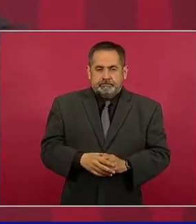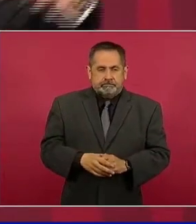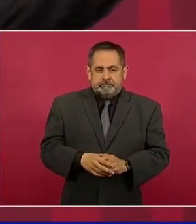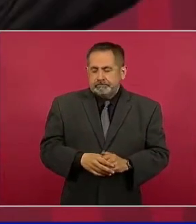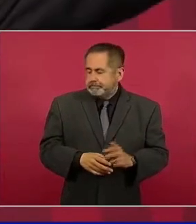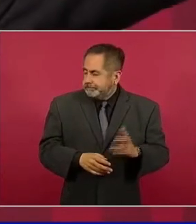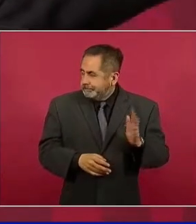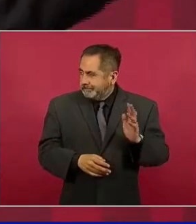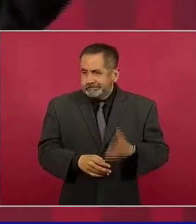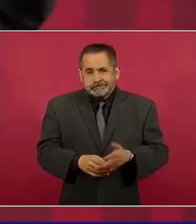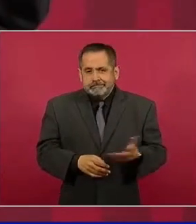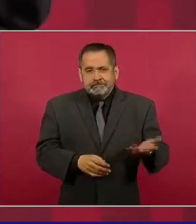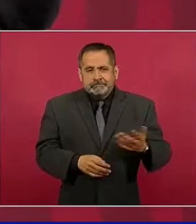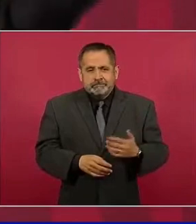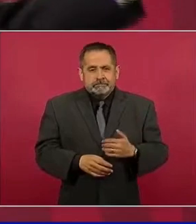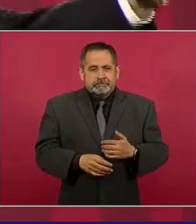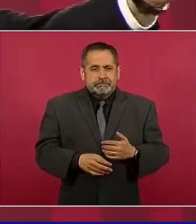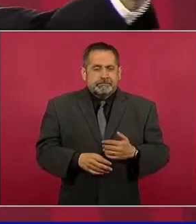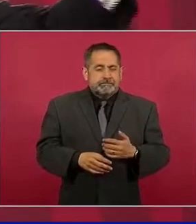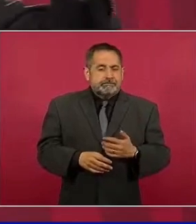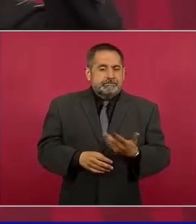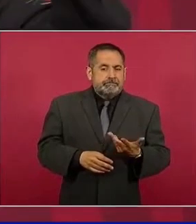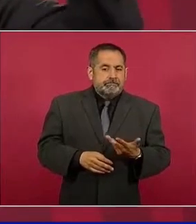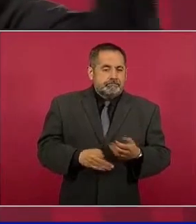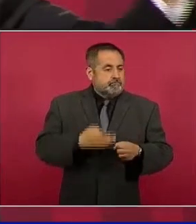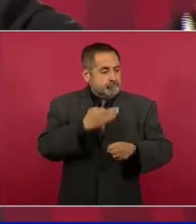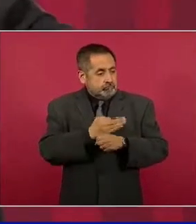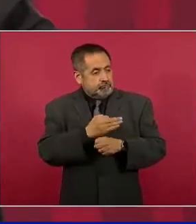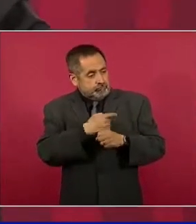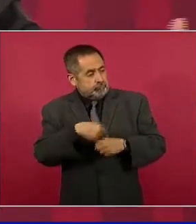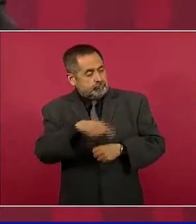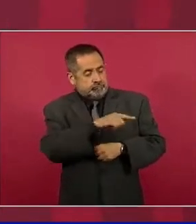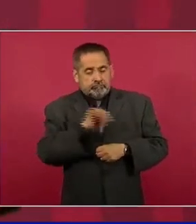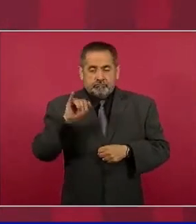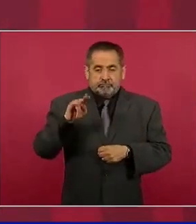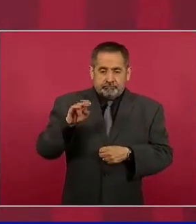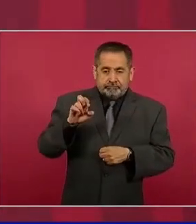Debería de estar ahora celebrando